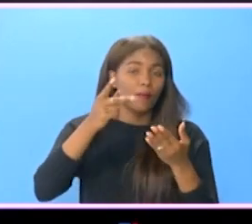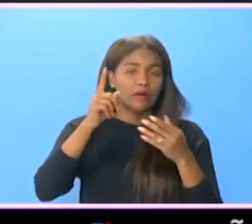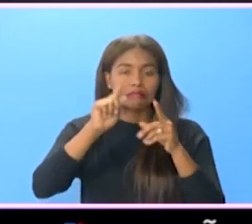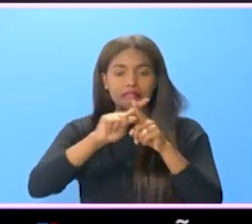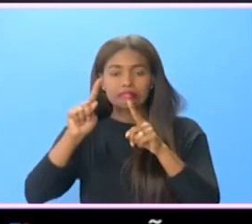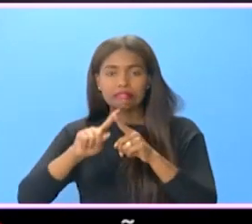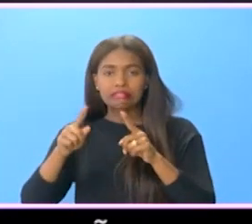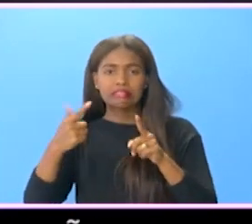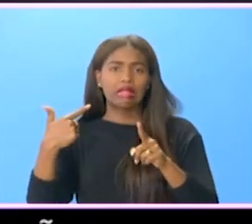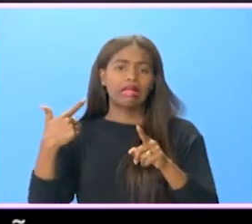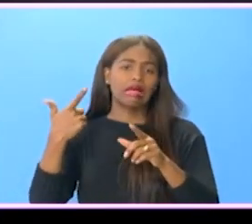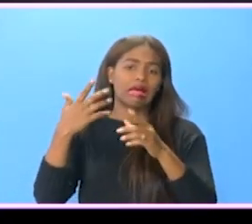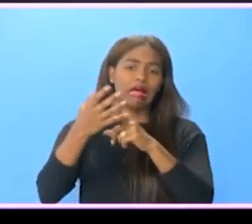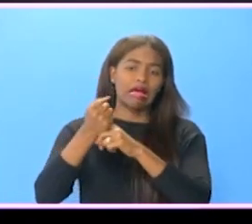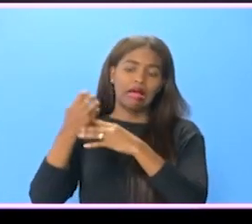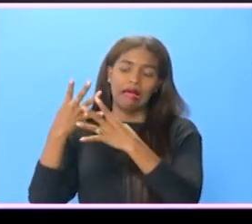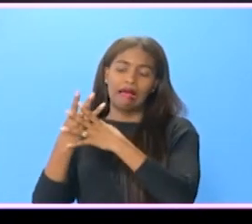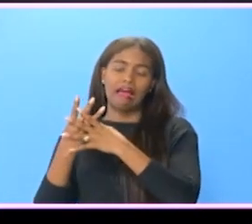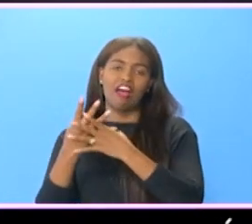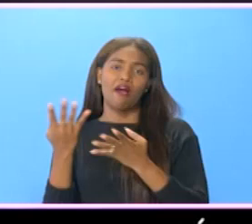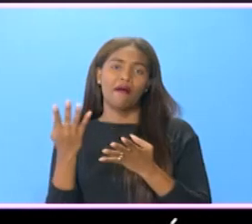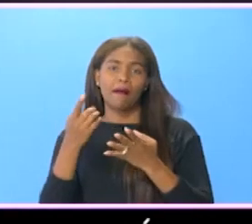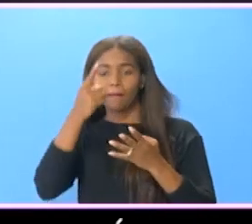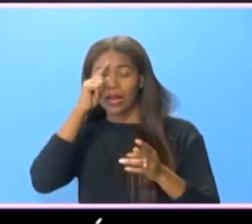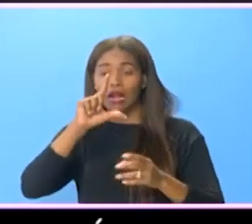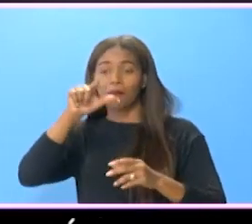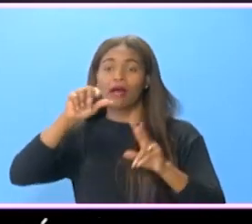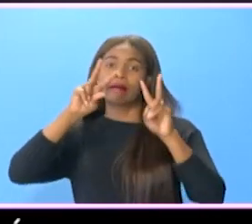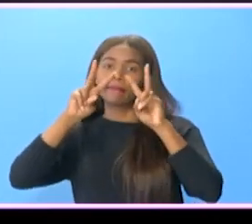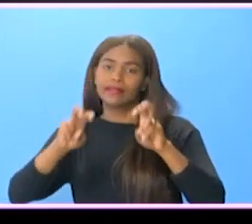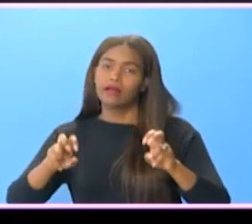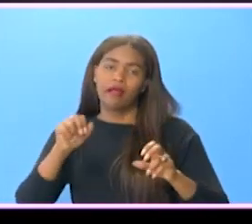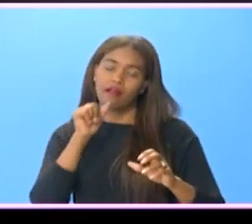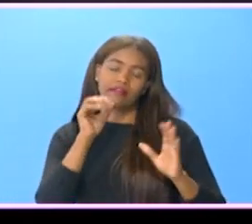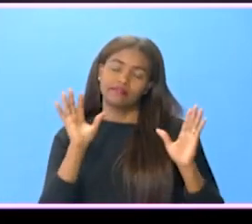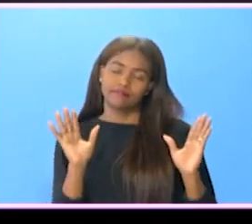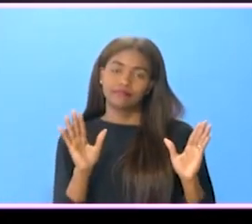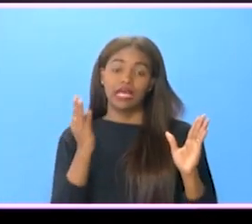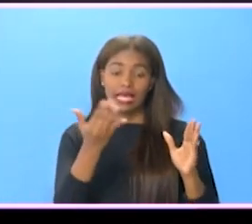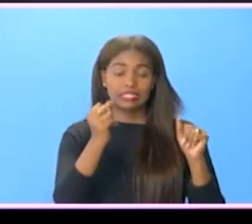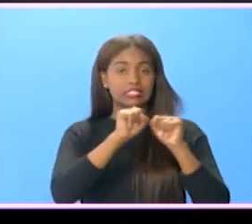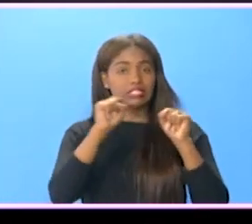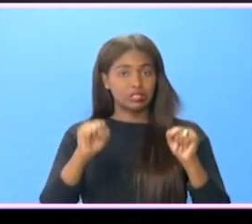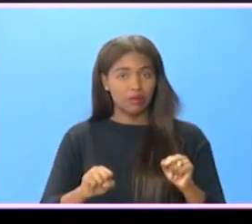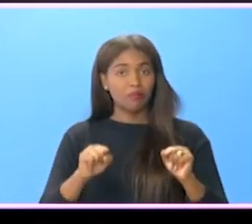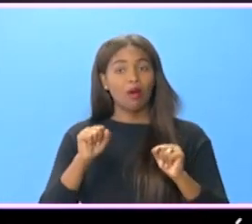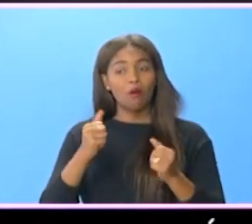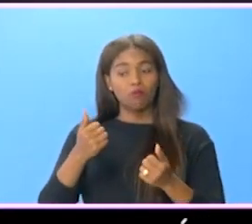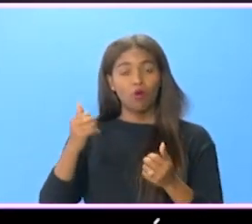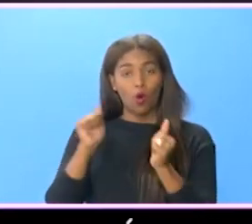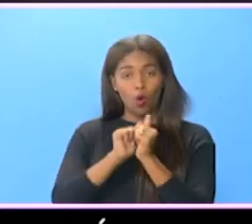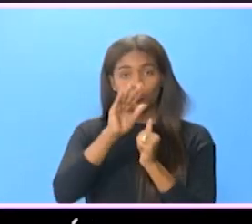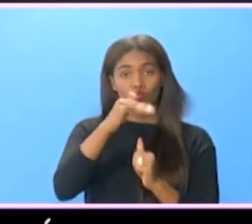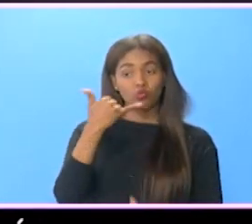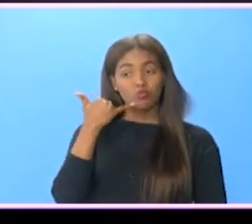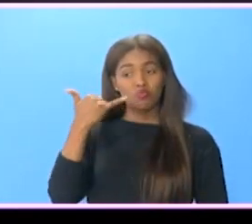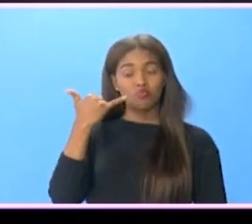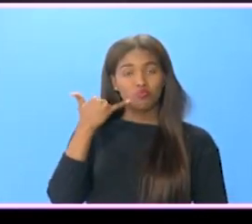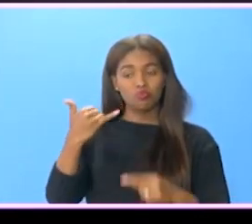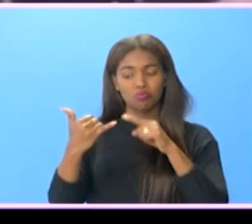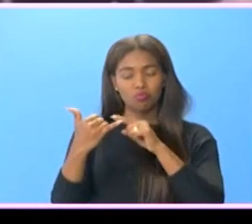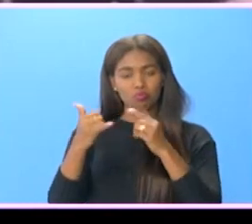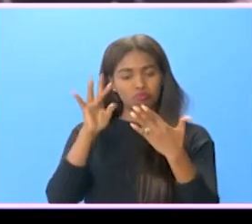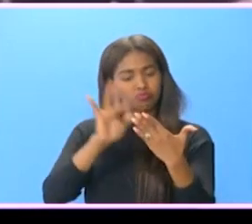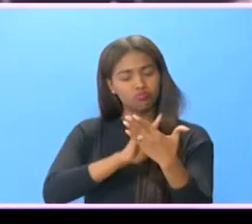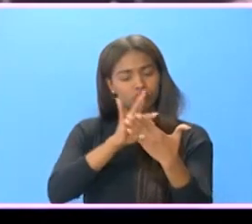tediosos arrestos para fines de investigación. Y este sistema a través de los teléfonos pues permitirá